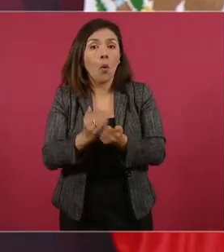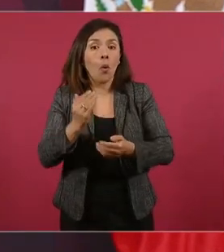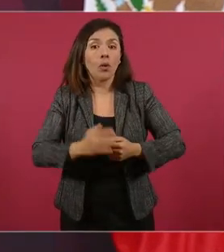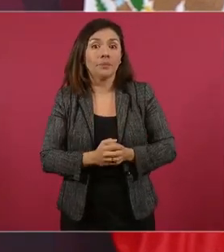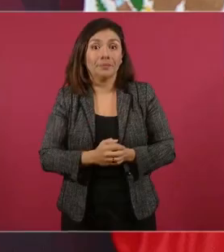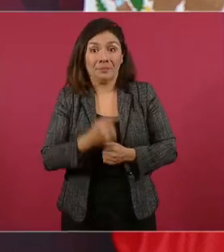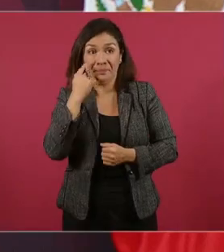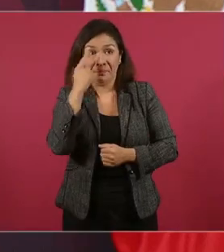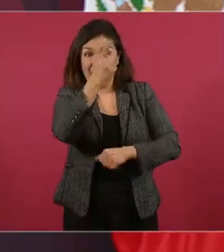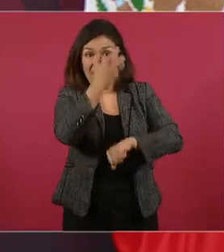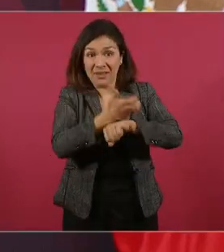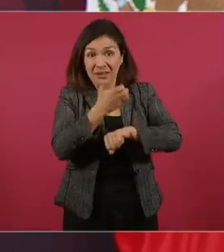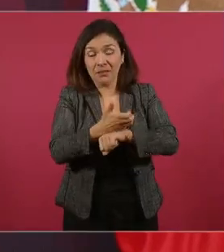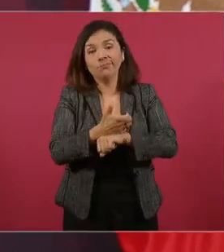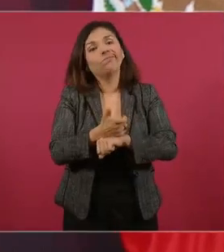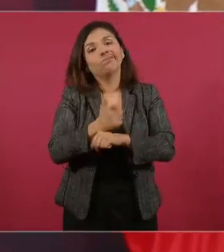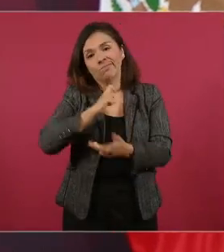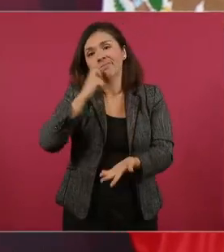En Estados Unidos hay que pagar,